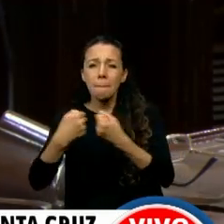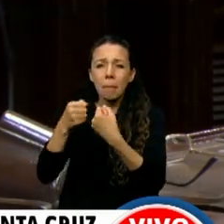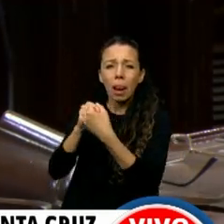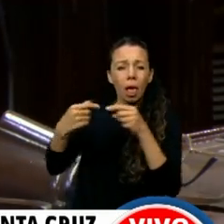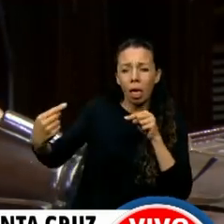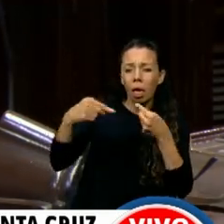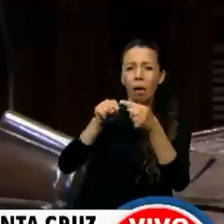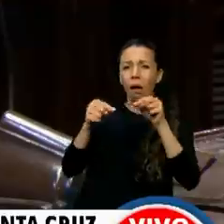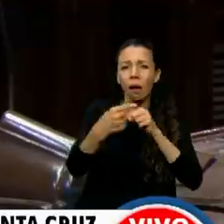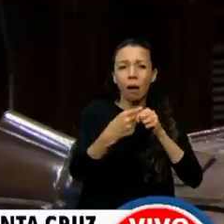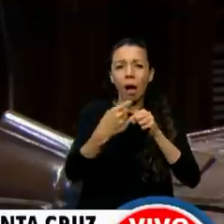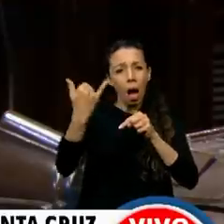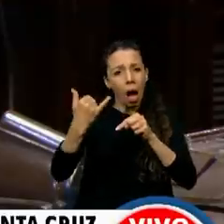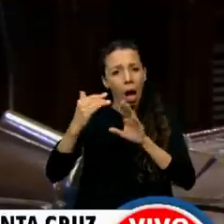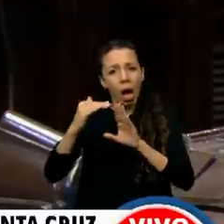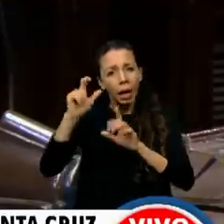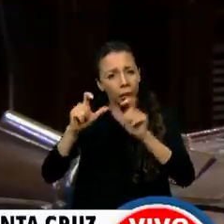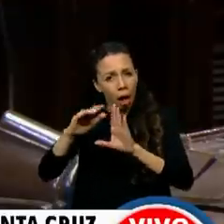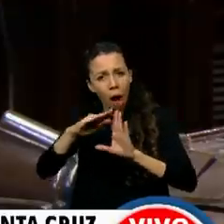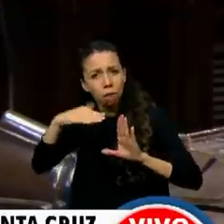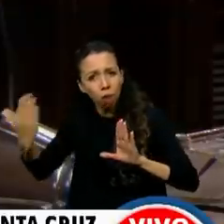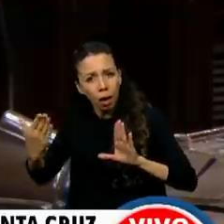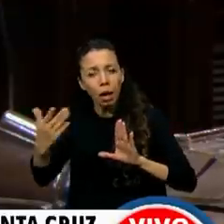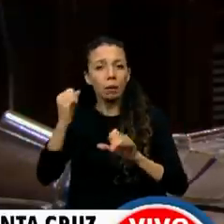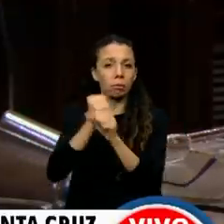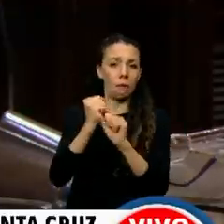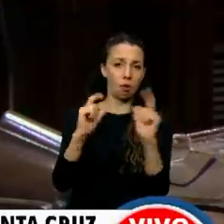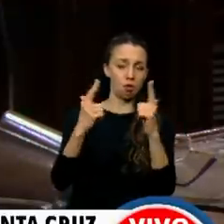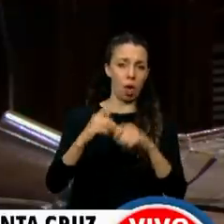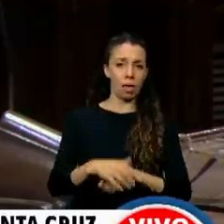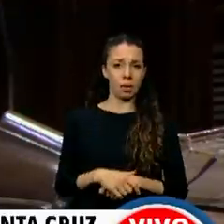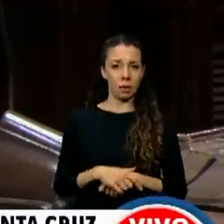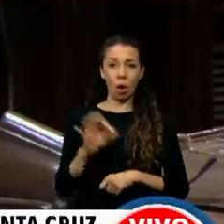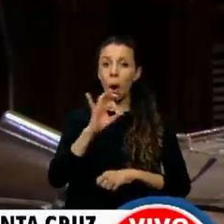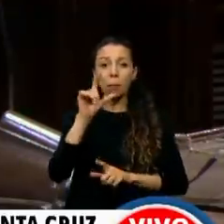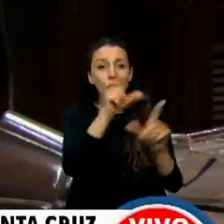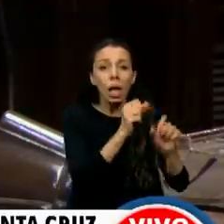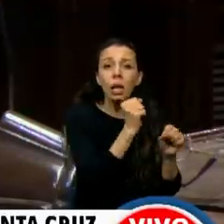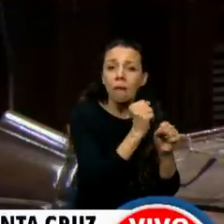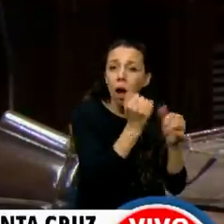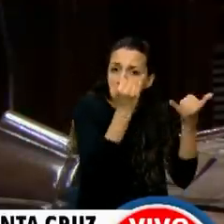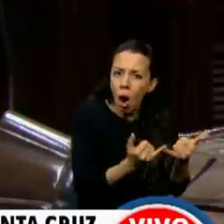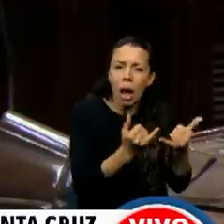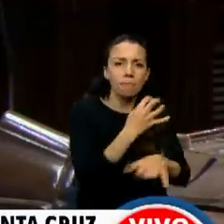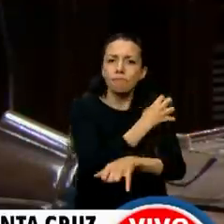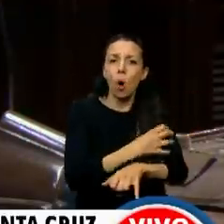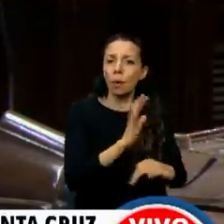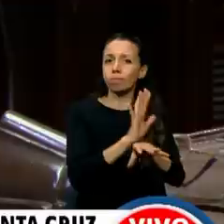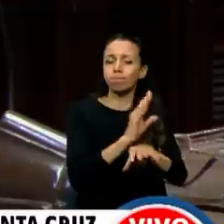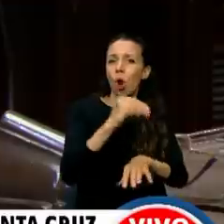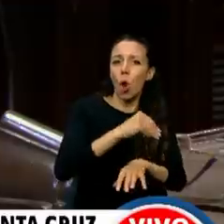recinto no tiene trabajo el que trabaja es pobre porque no le alcanza para vivir